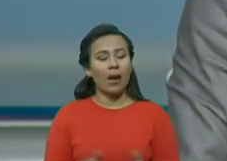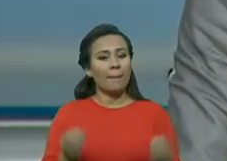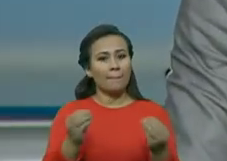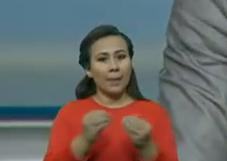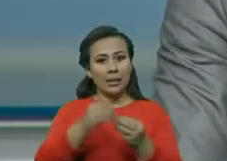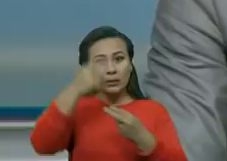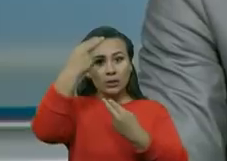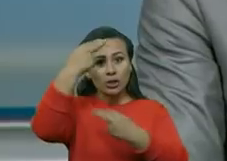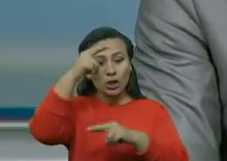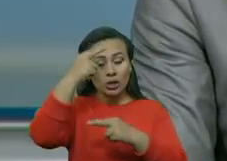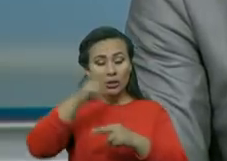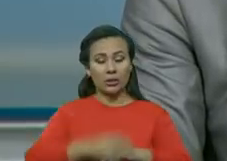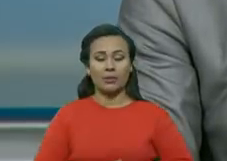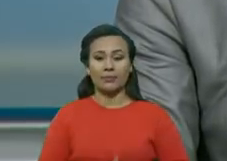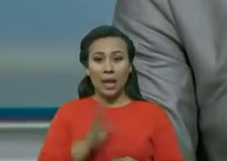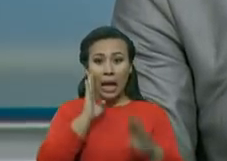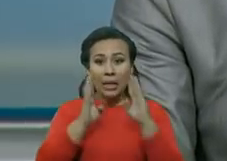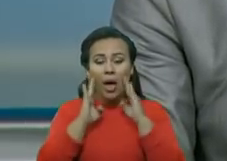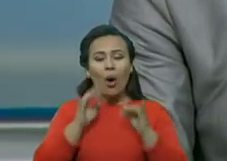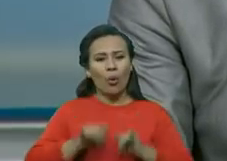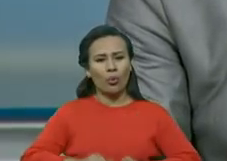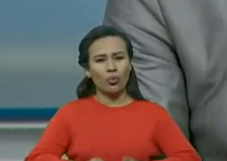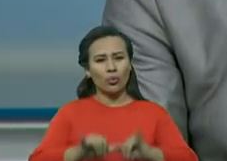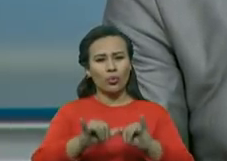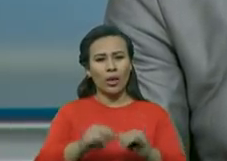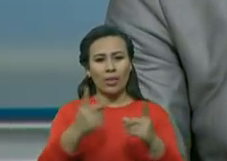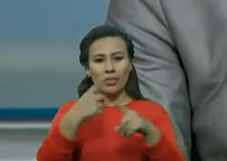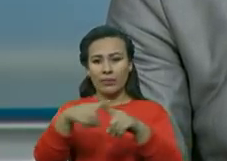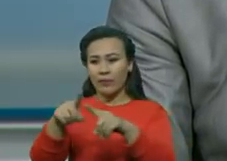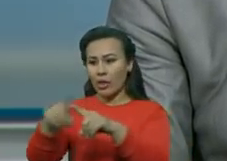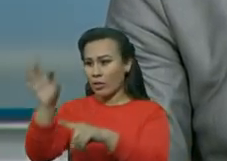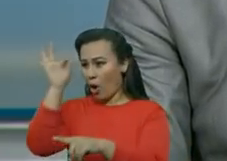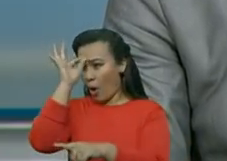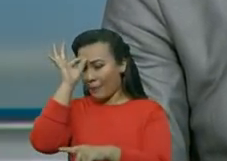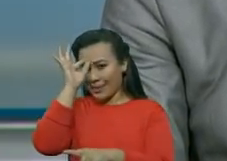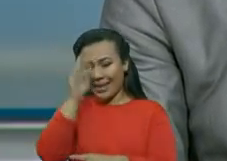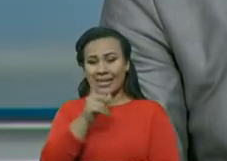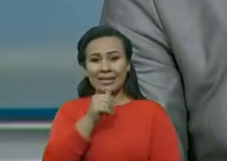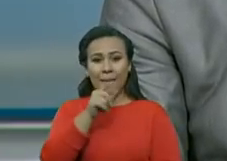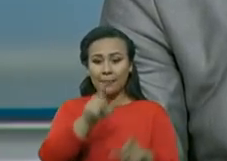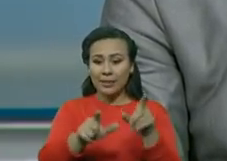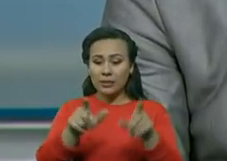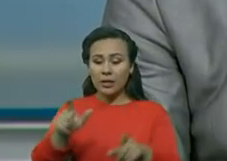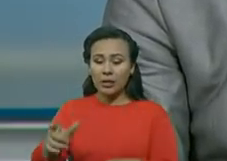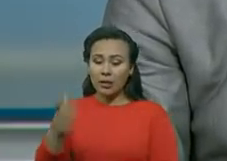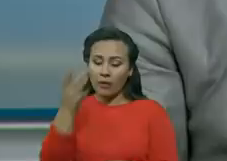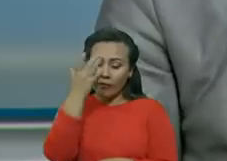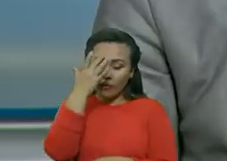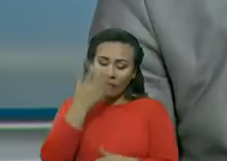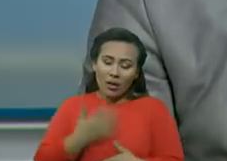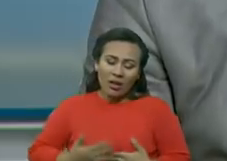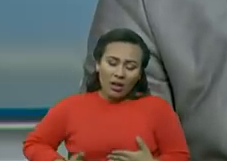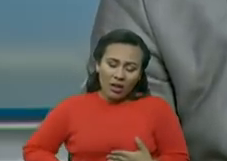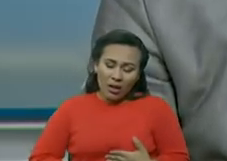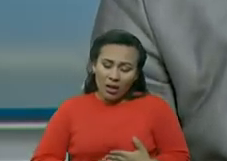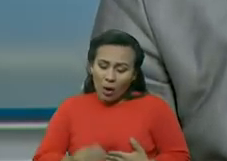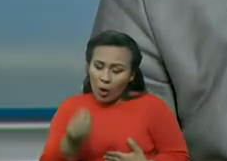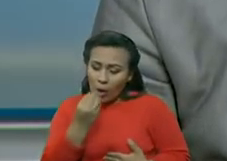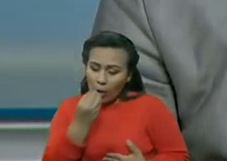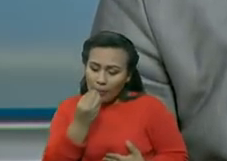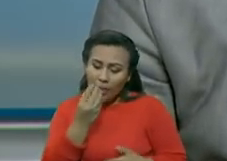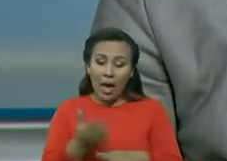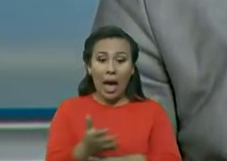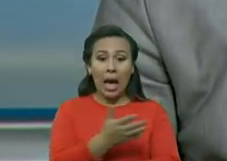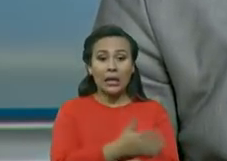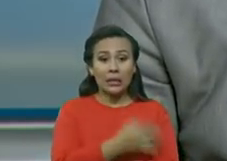Vamos con más información. Continúan recuperándose en diferentes casas de salud los pacientes que resultaron intoxicados por la ingesta de alimentos en